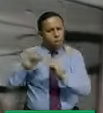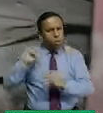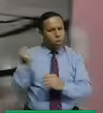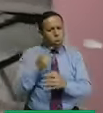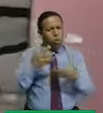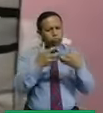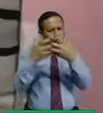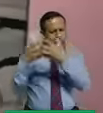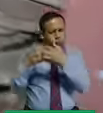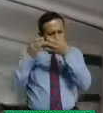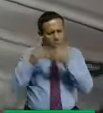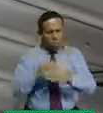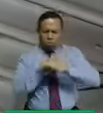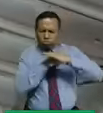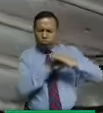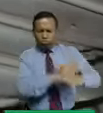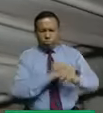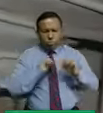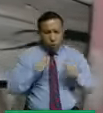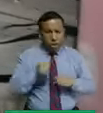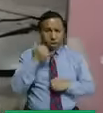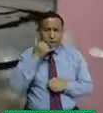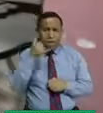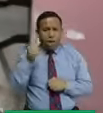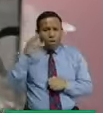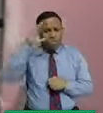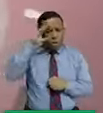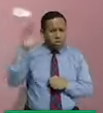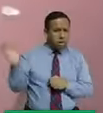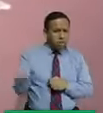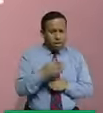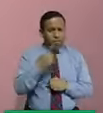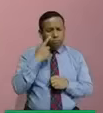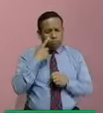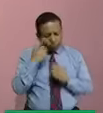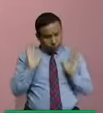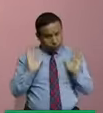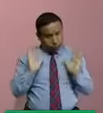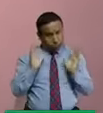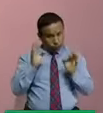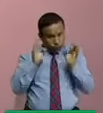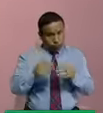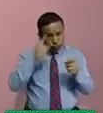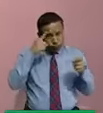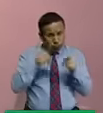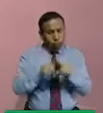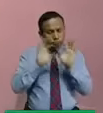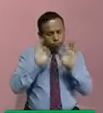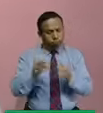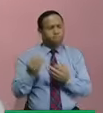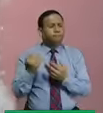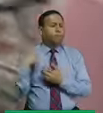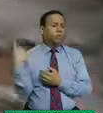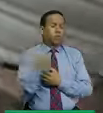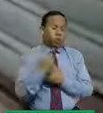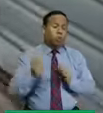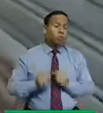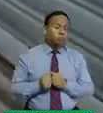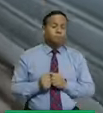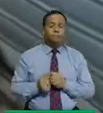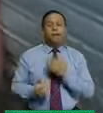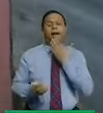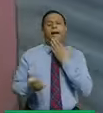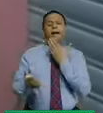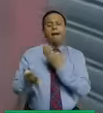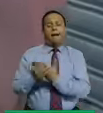comuniquemos entre todos para poder llamar a la Policía Nacional y que ellos tomen la carta pertinente. Muchísimas gracias entonces,